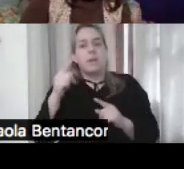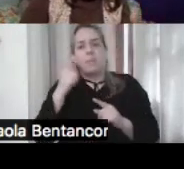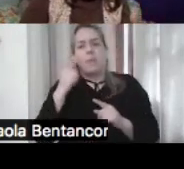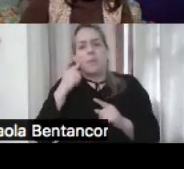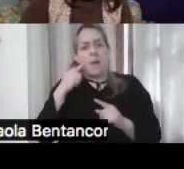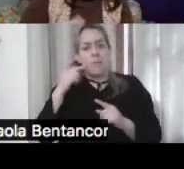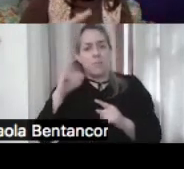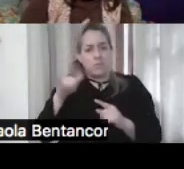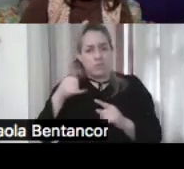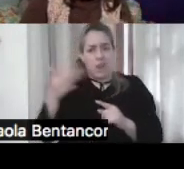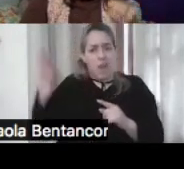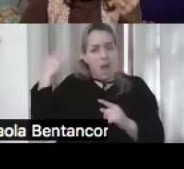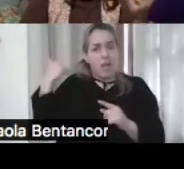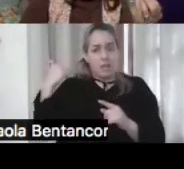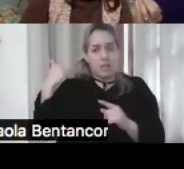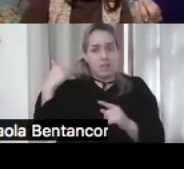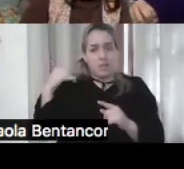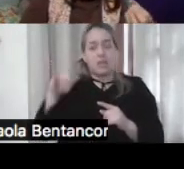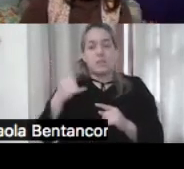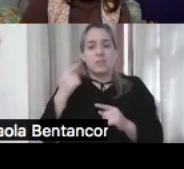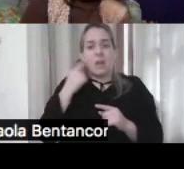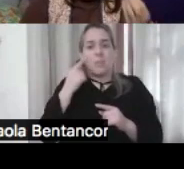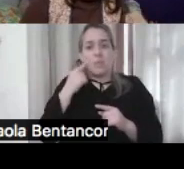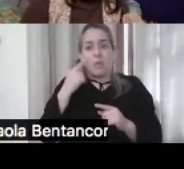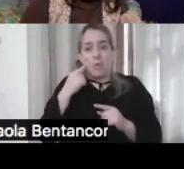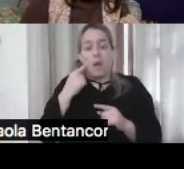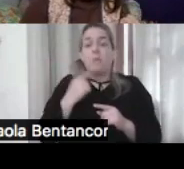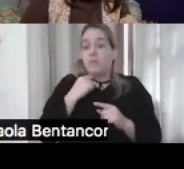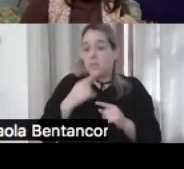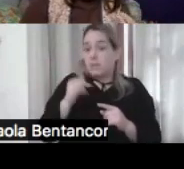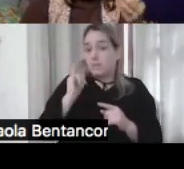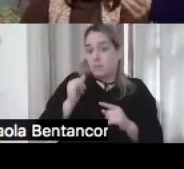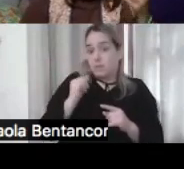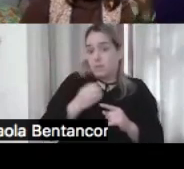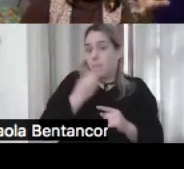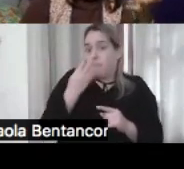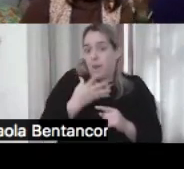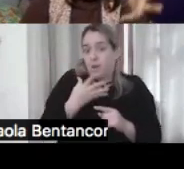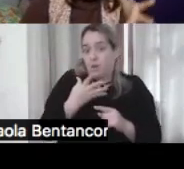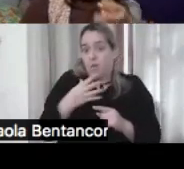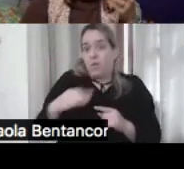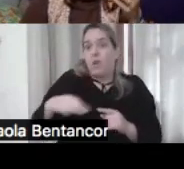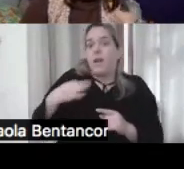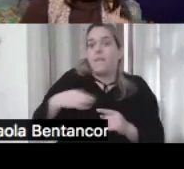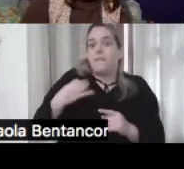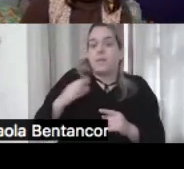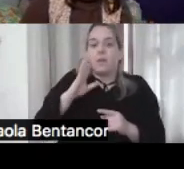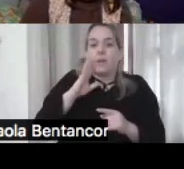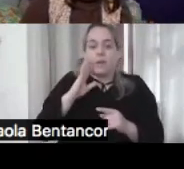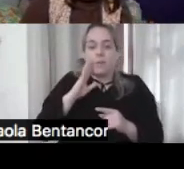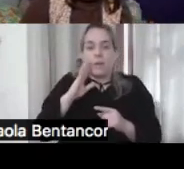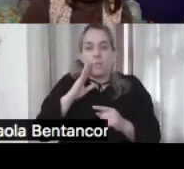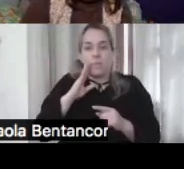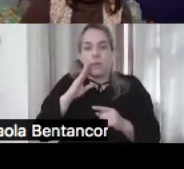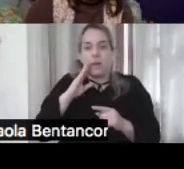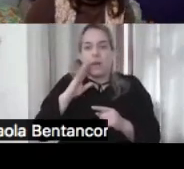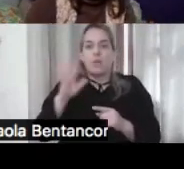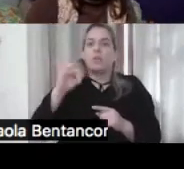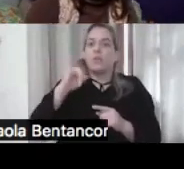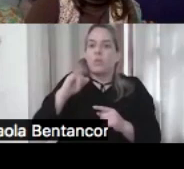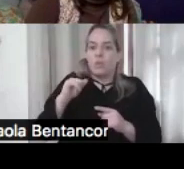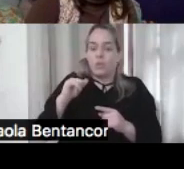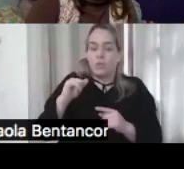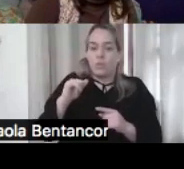de una evaluación profunda y funcionaron para facilitar o para mejorar la experiencia durante el desempeño en la ocupación de la vida diaria de